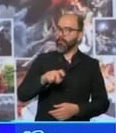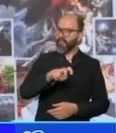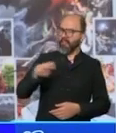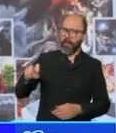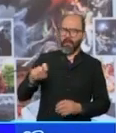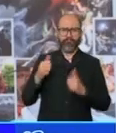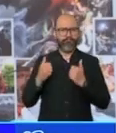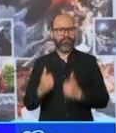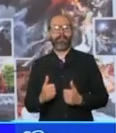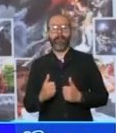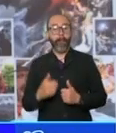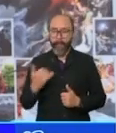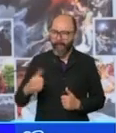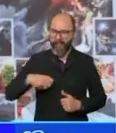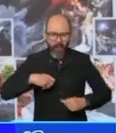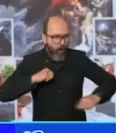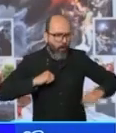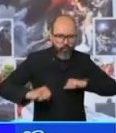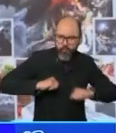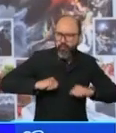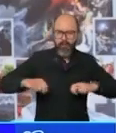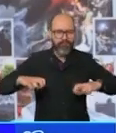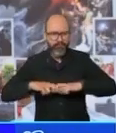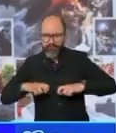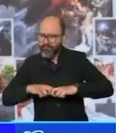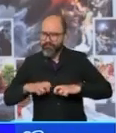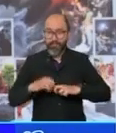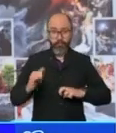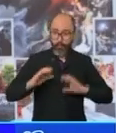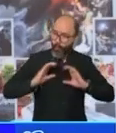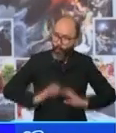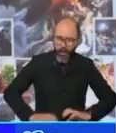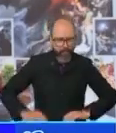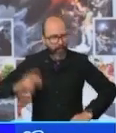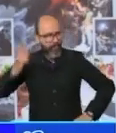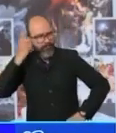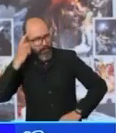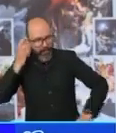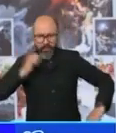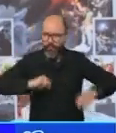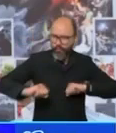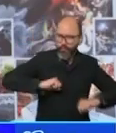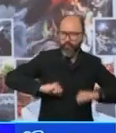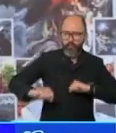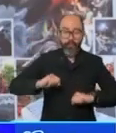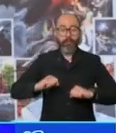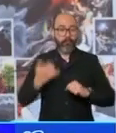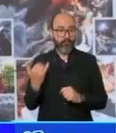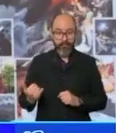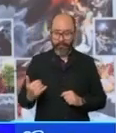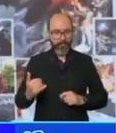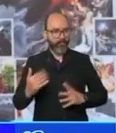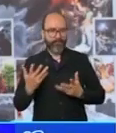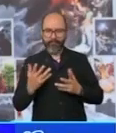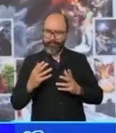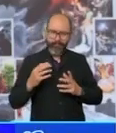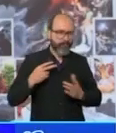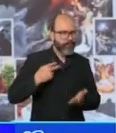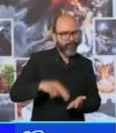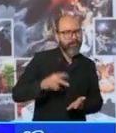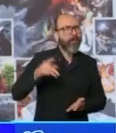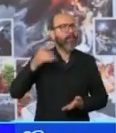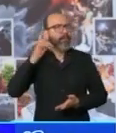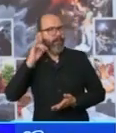porque tienen toda la energía, tienen un trabajo, un cuerpo inteligente, trabajo de la disociación, del ritmo, el manejo